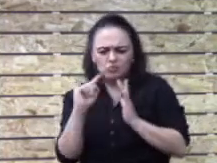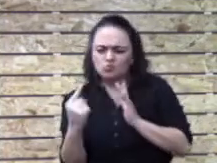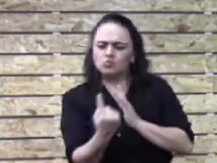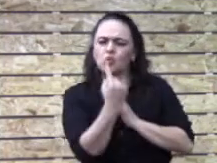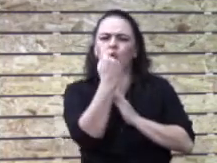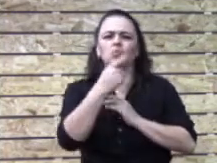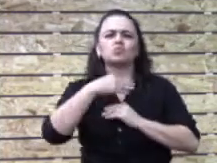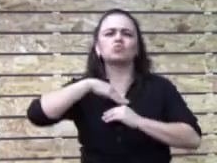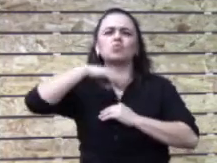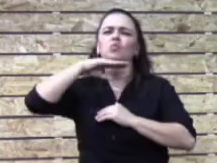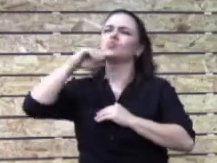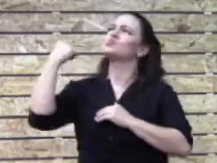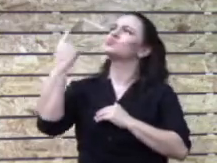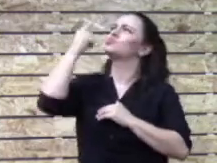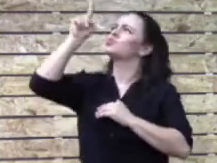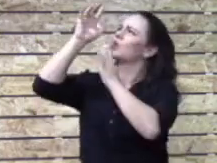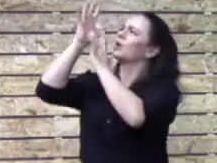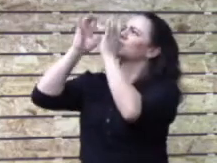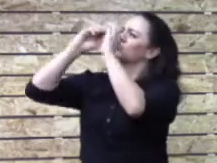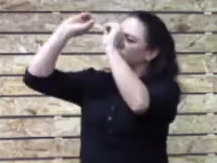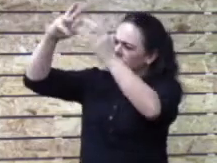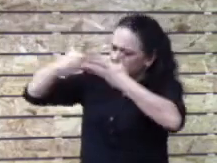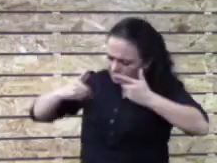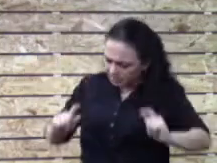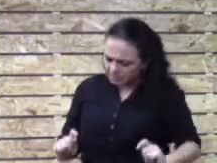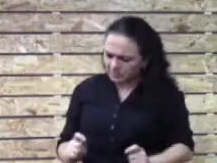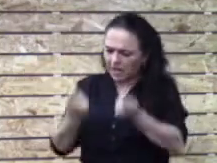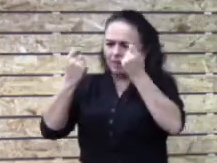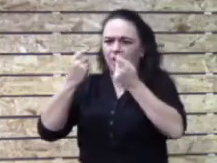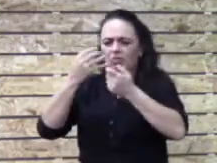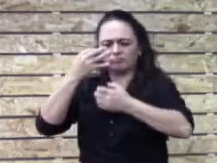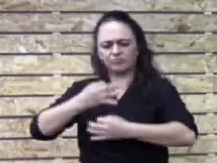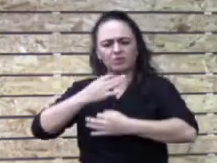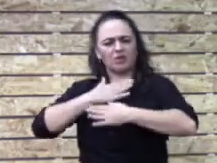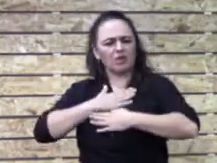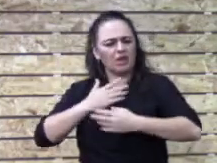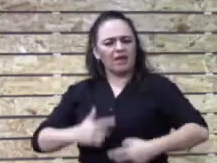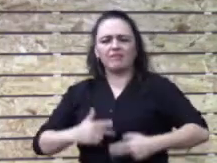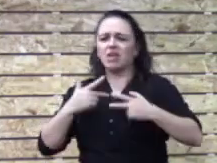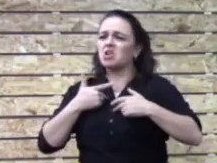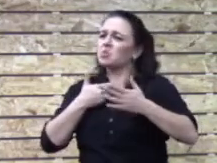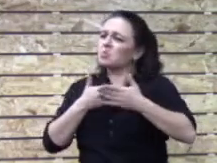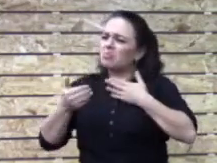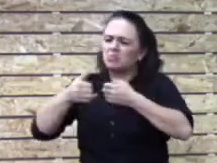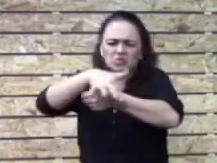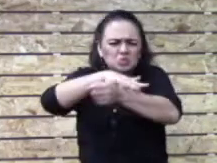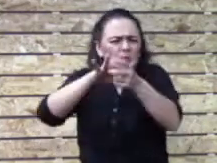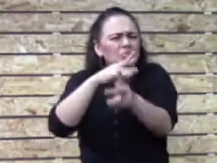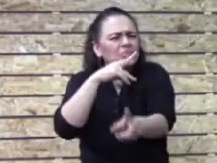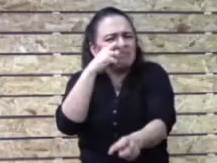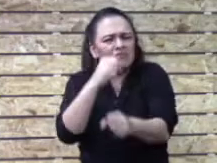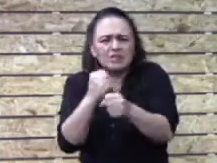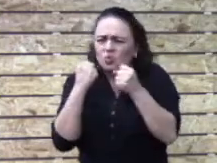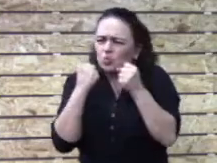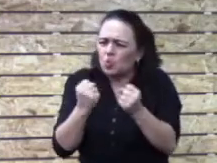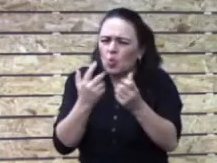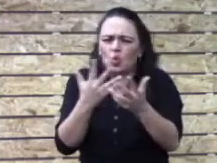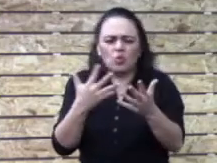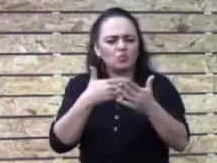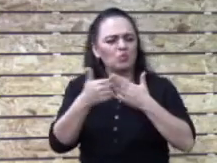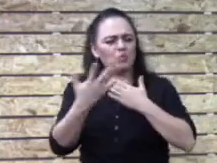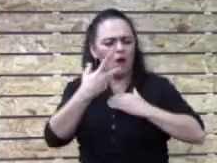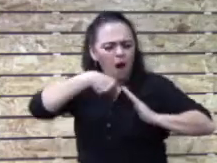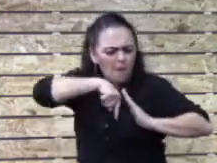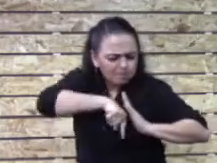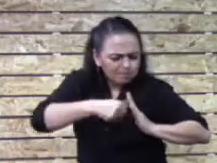y suficiente Señor y Salvador, le garantizo que hay un gozo en su corazón, porque sabe a dónde irá